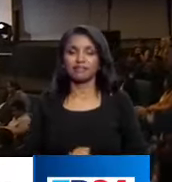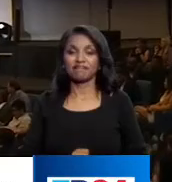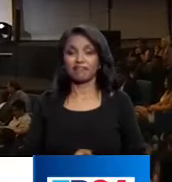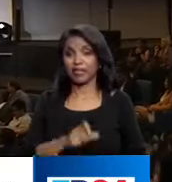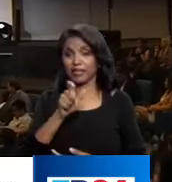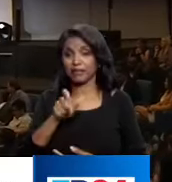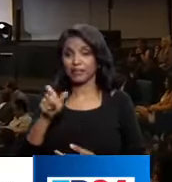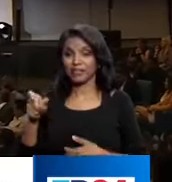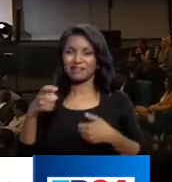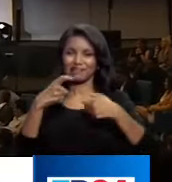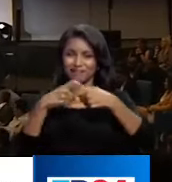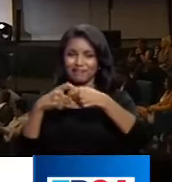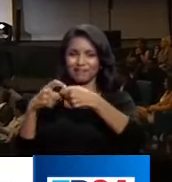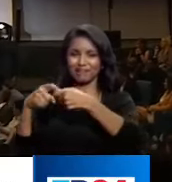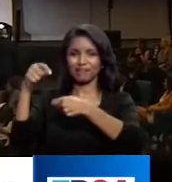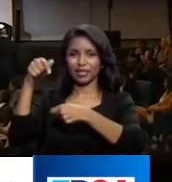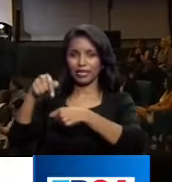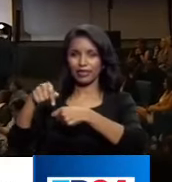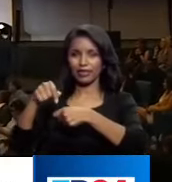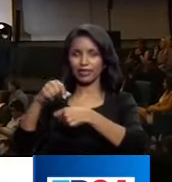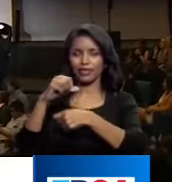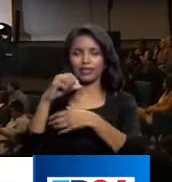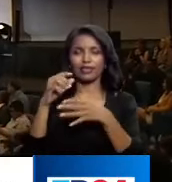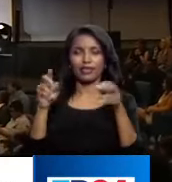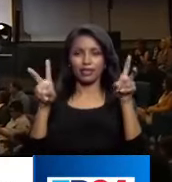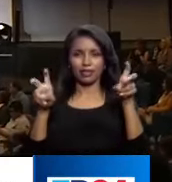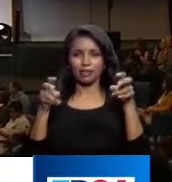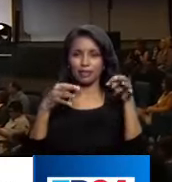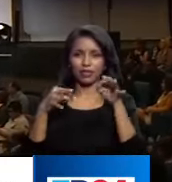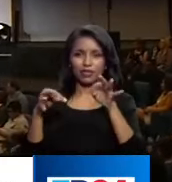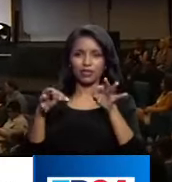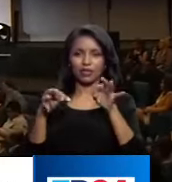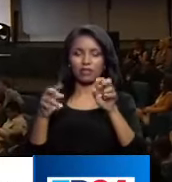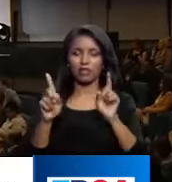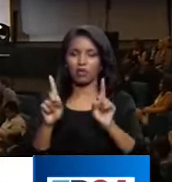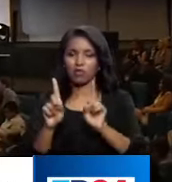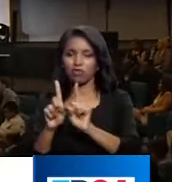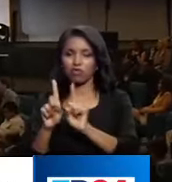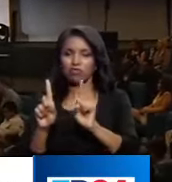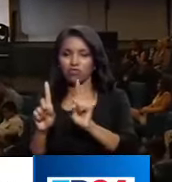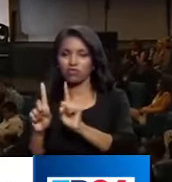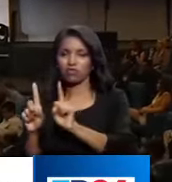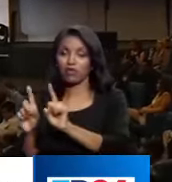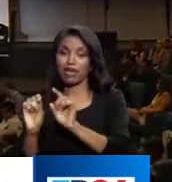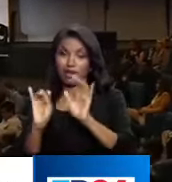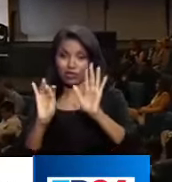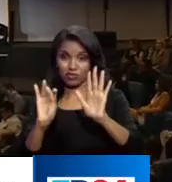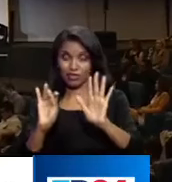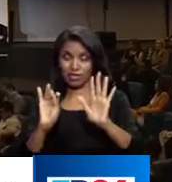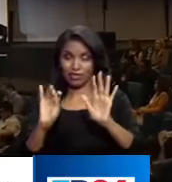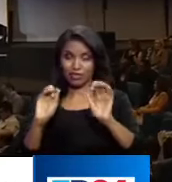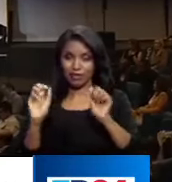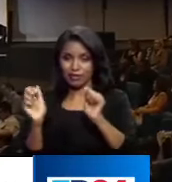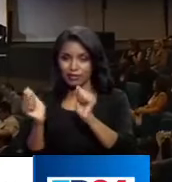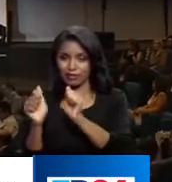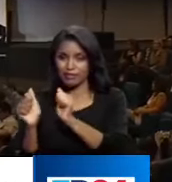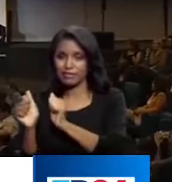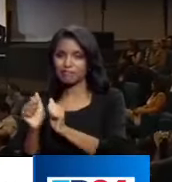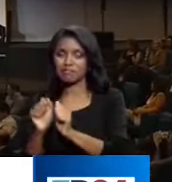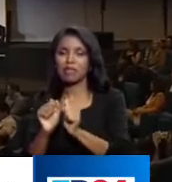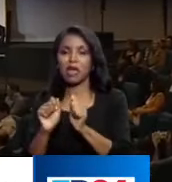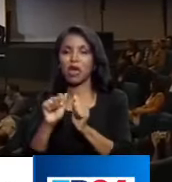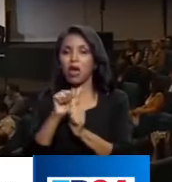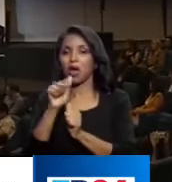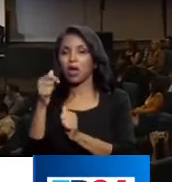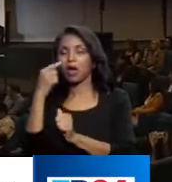personas que participan de este proyecto del sector turismo. En este momento se va a proceder entonces, cada candidato, los siete